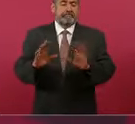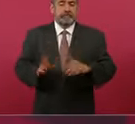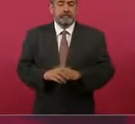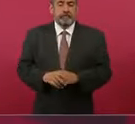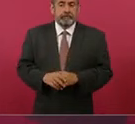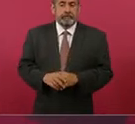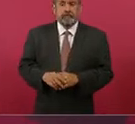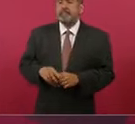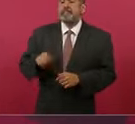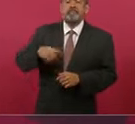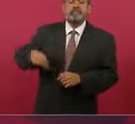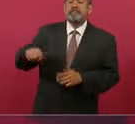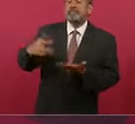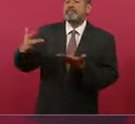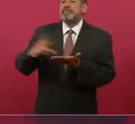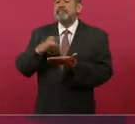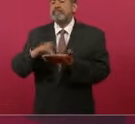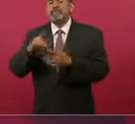apoyarse en el pueblo.